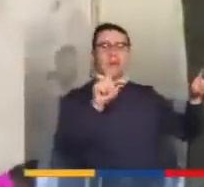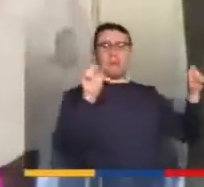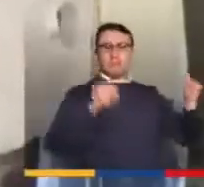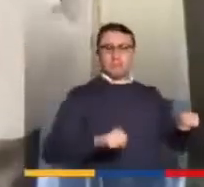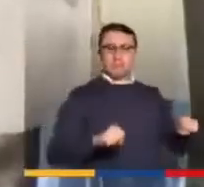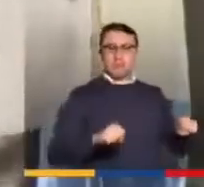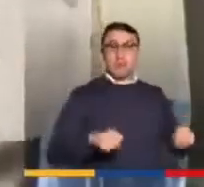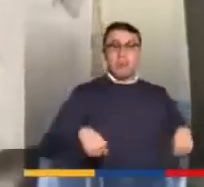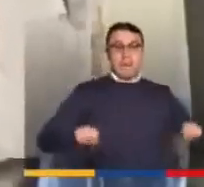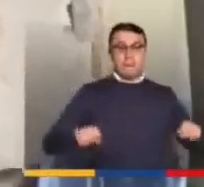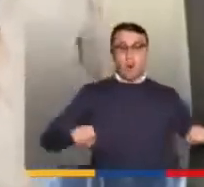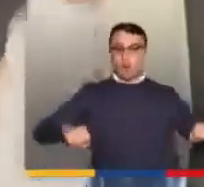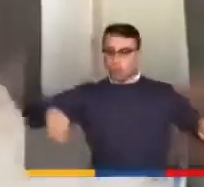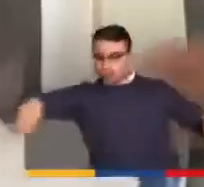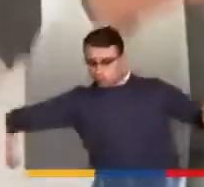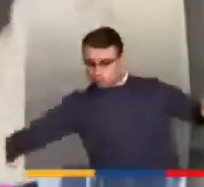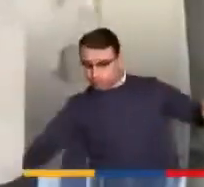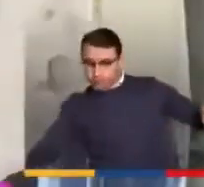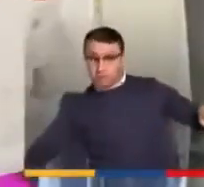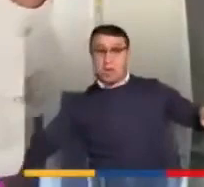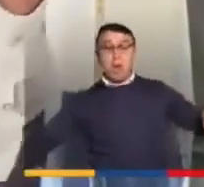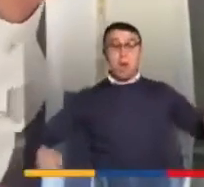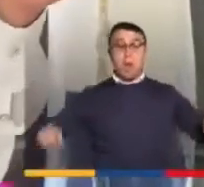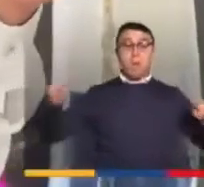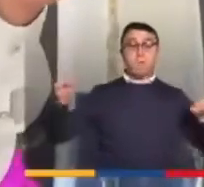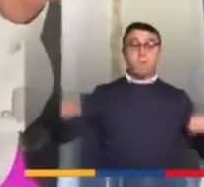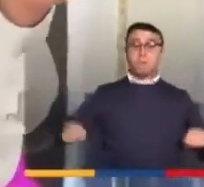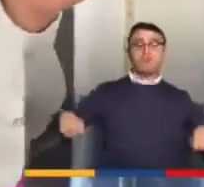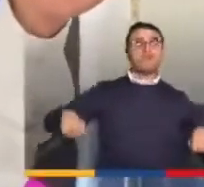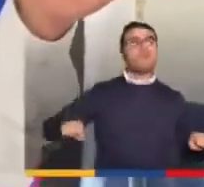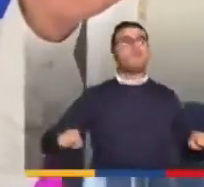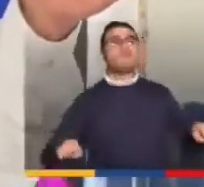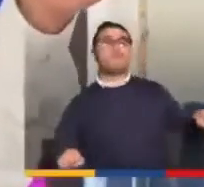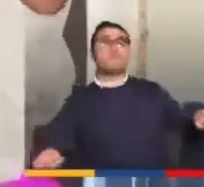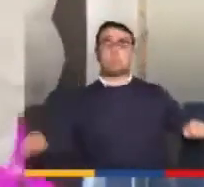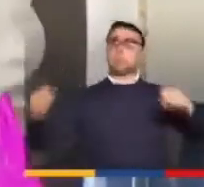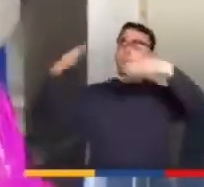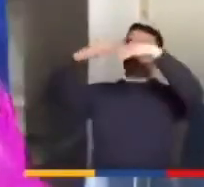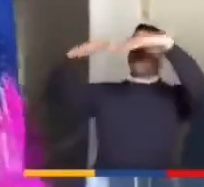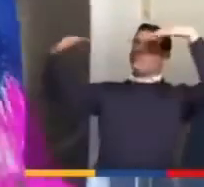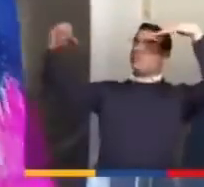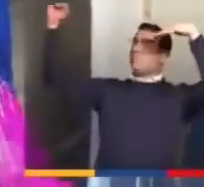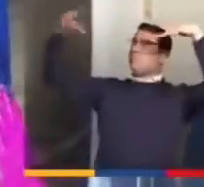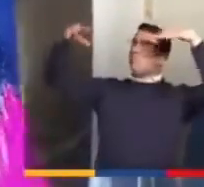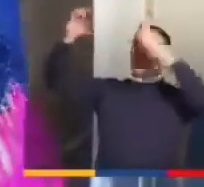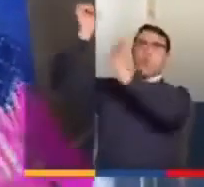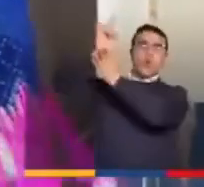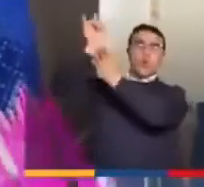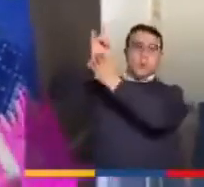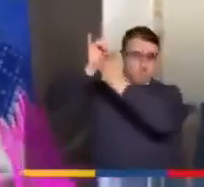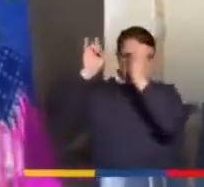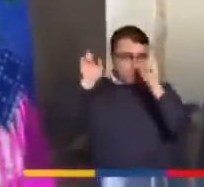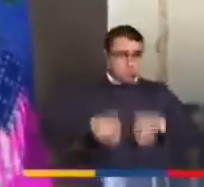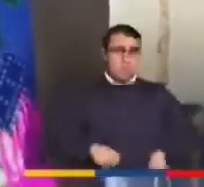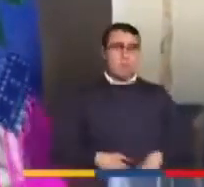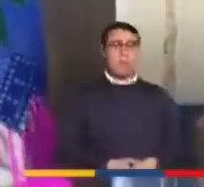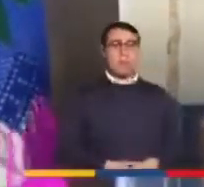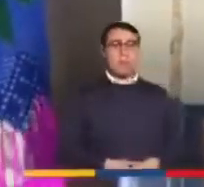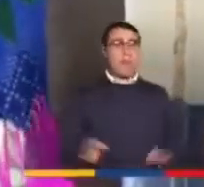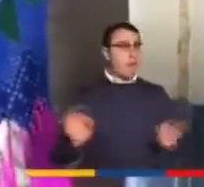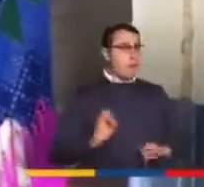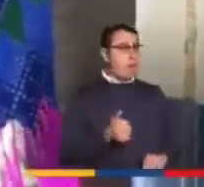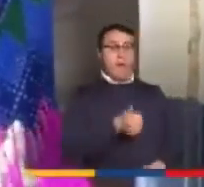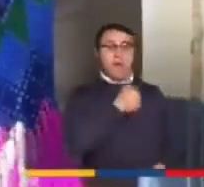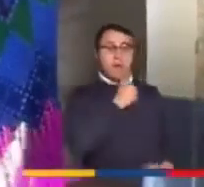tiene la moto eléctrica, uno puede andar con la moto gracias a los paneles. O como aquí, sacar el